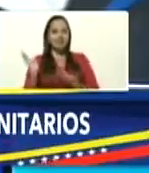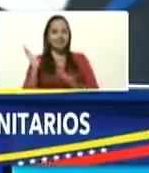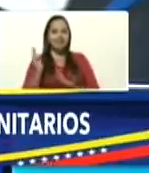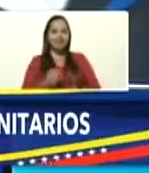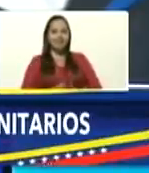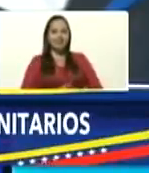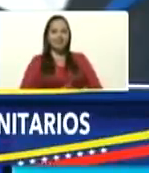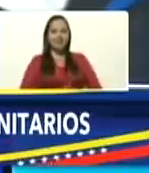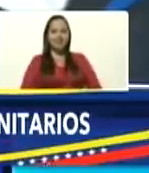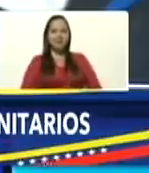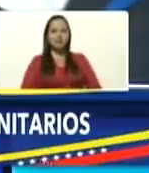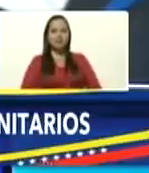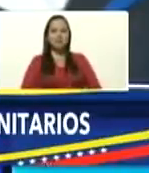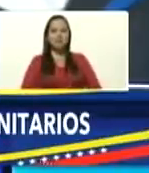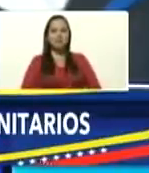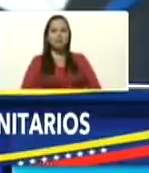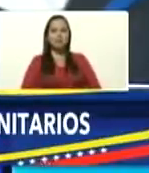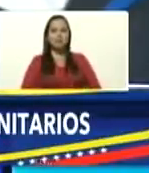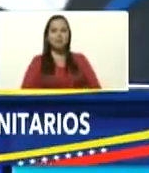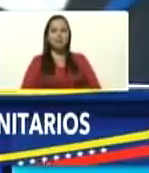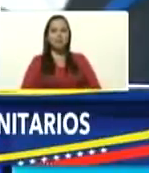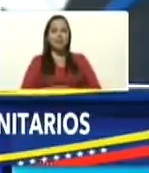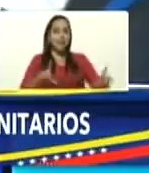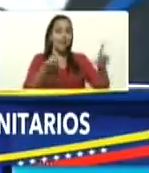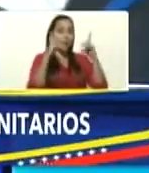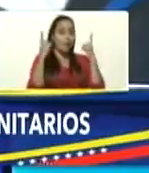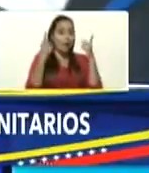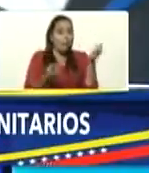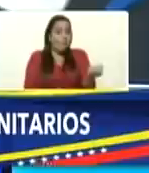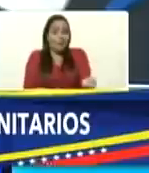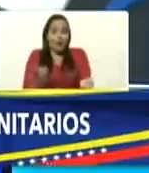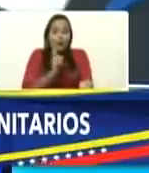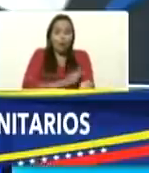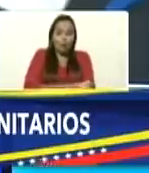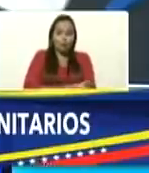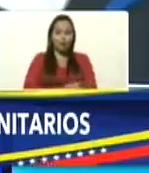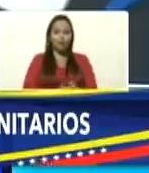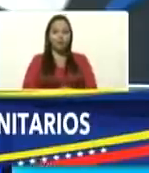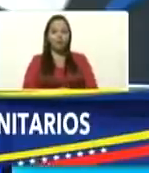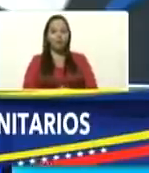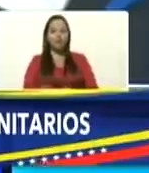taca. Y en La Guaira, peor todavía, pues.